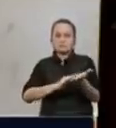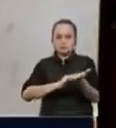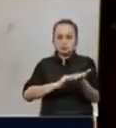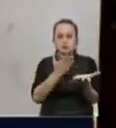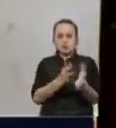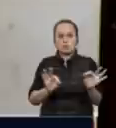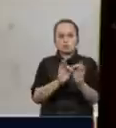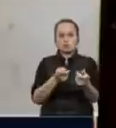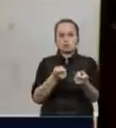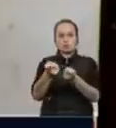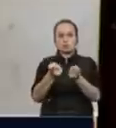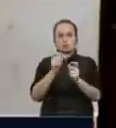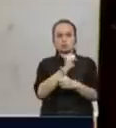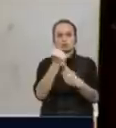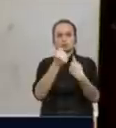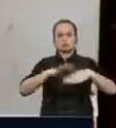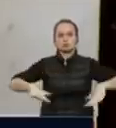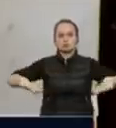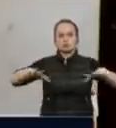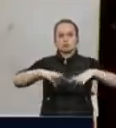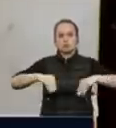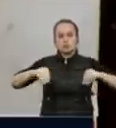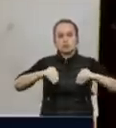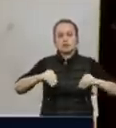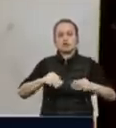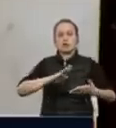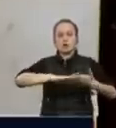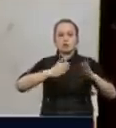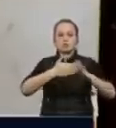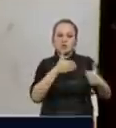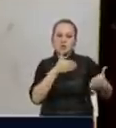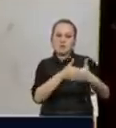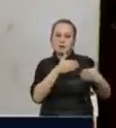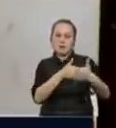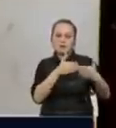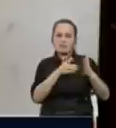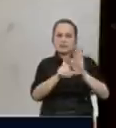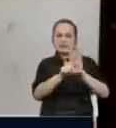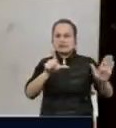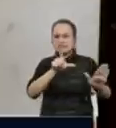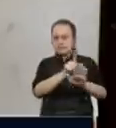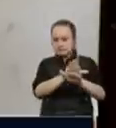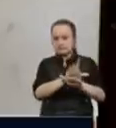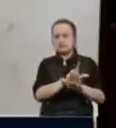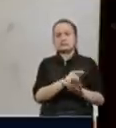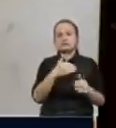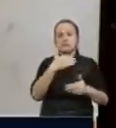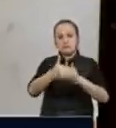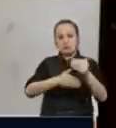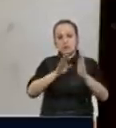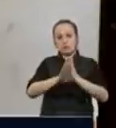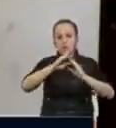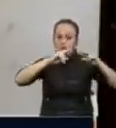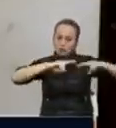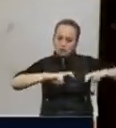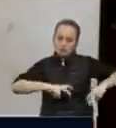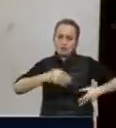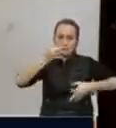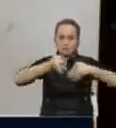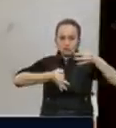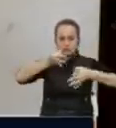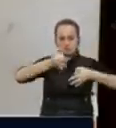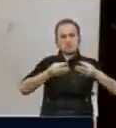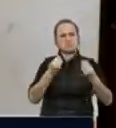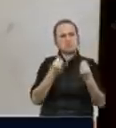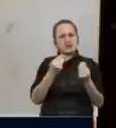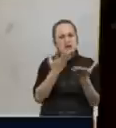doblegar el control social que las organizaciones ejercen sobre las comunidades a partir de este delito. Se desarrollarán acciones de investigación judicial